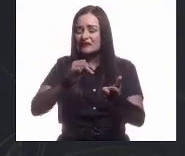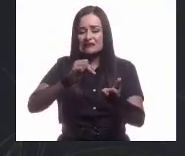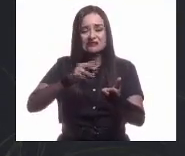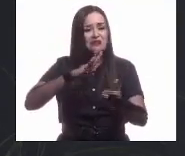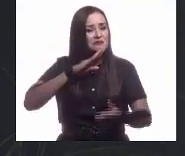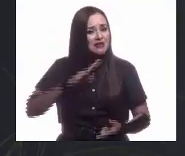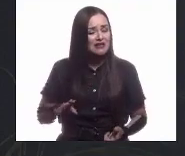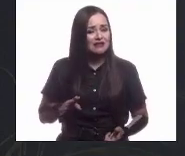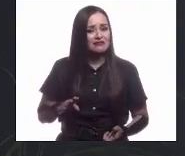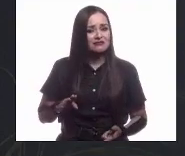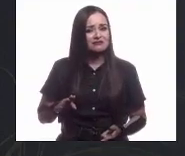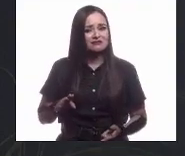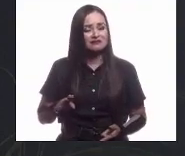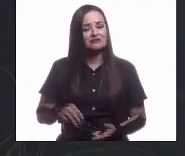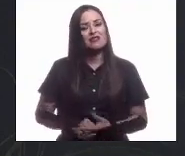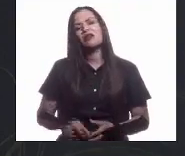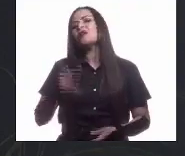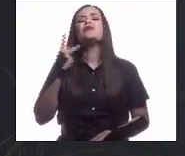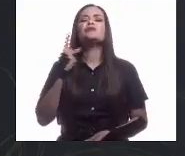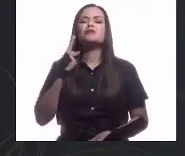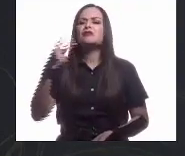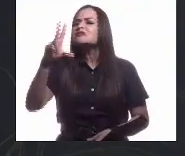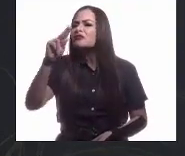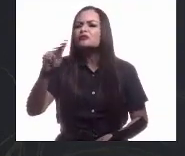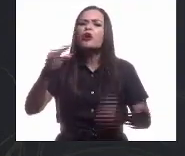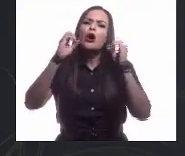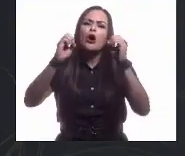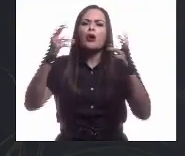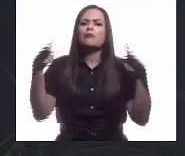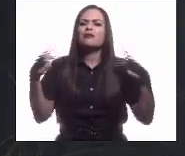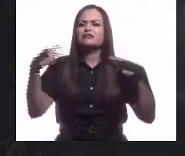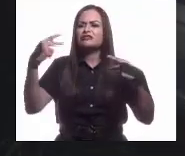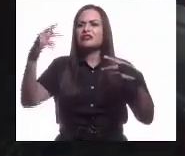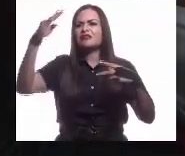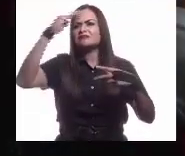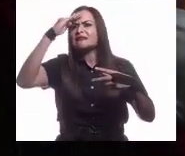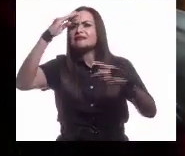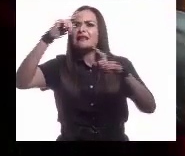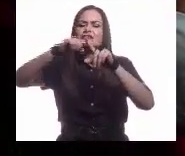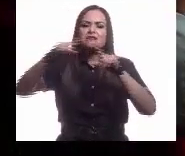adversarios políticos ni quienes piensan diferente.